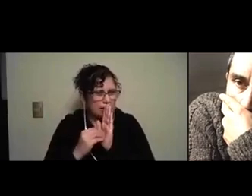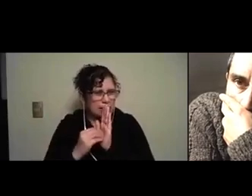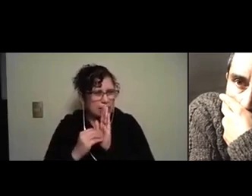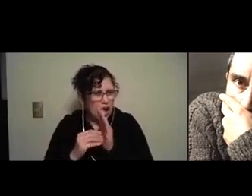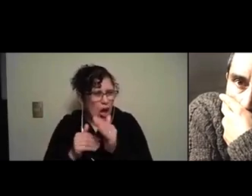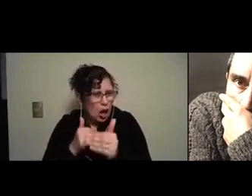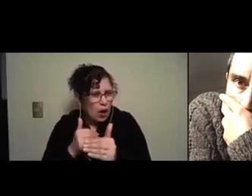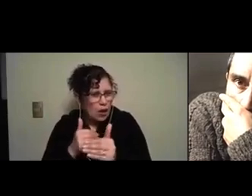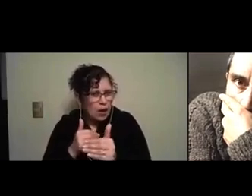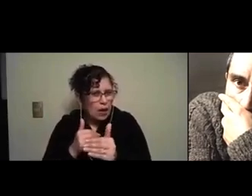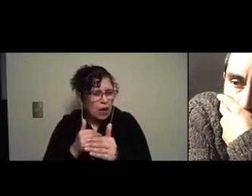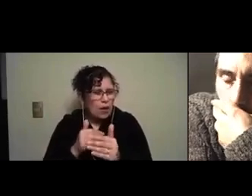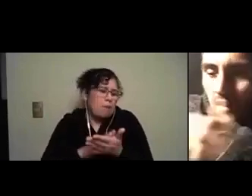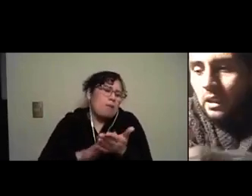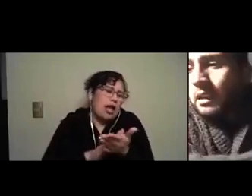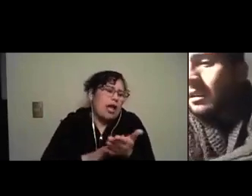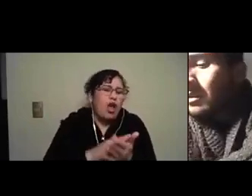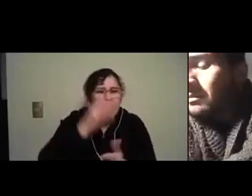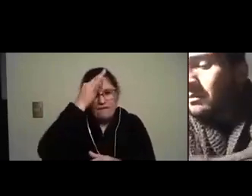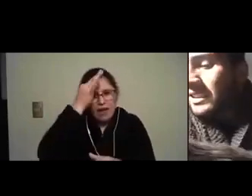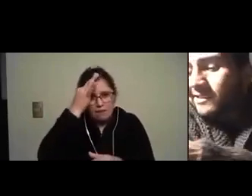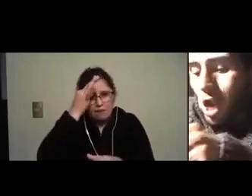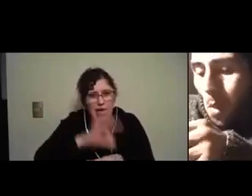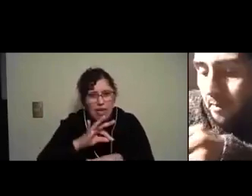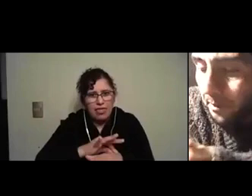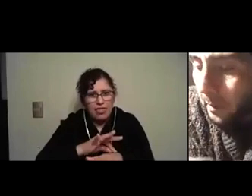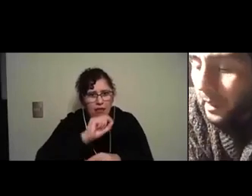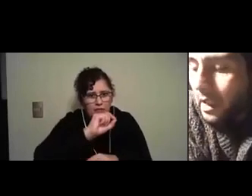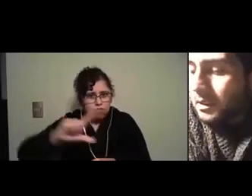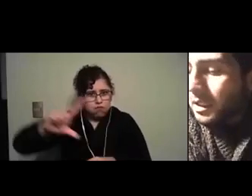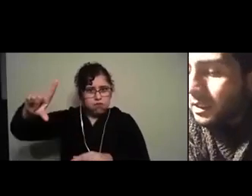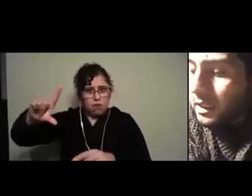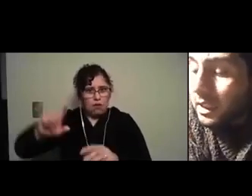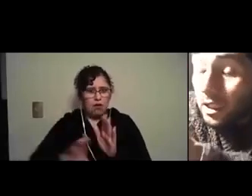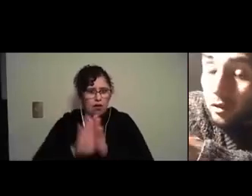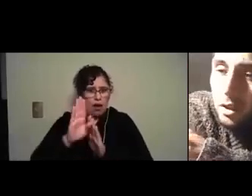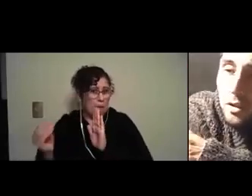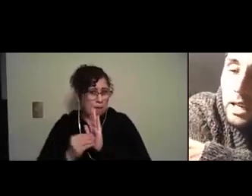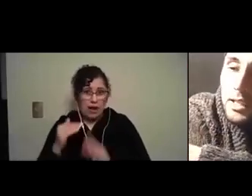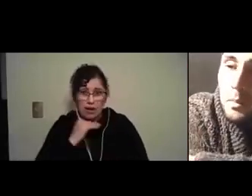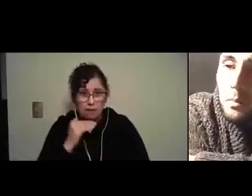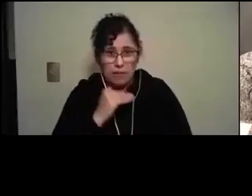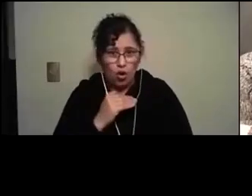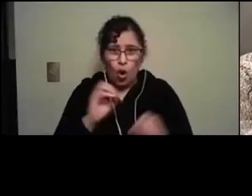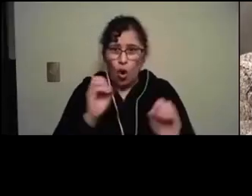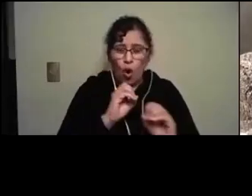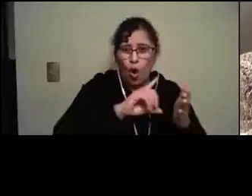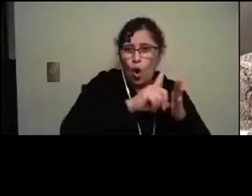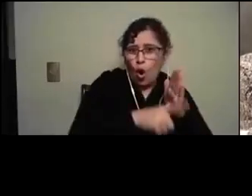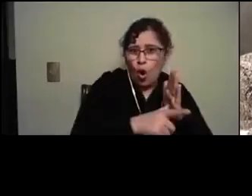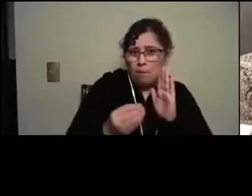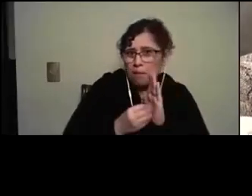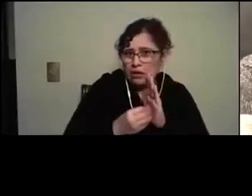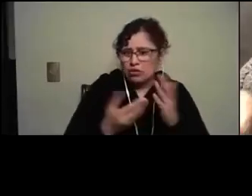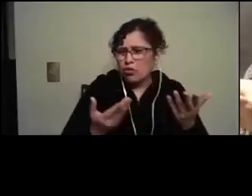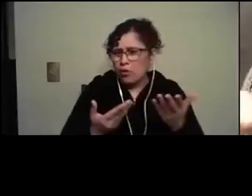la enfermedad, a que si estuviera con la familia, no sé si será algo como más. Sí, sí, entiendo, entiendo. Gracias por la pregunta, es